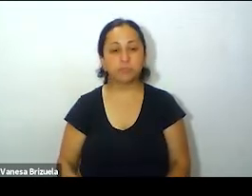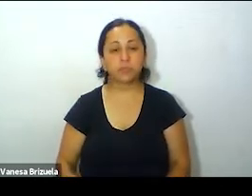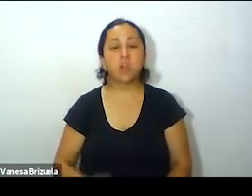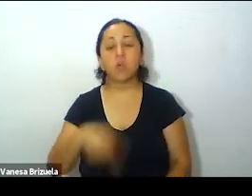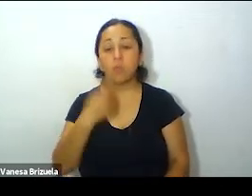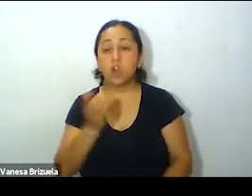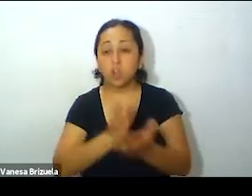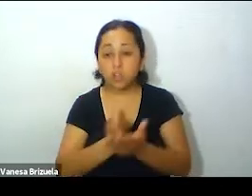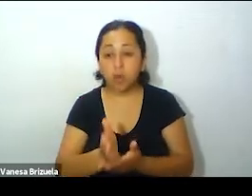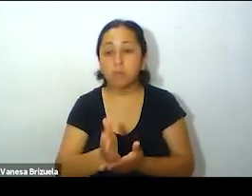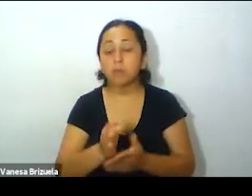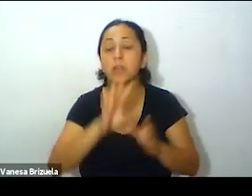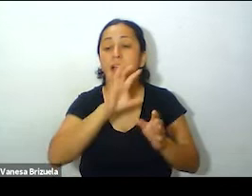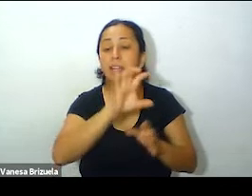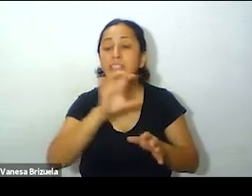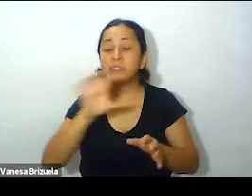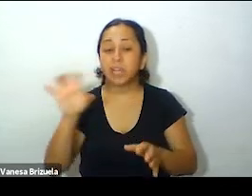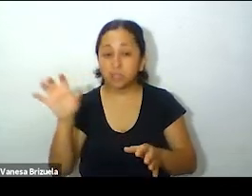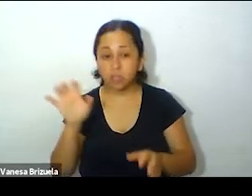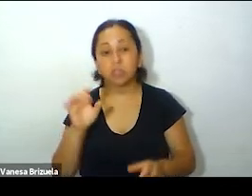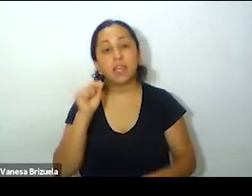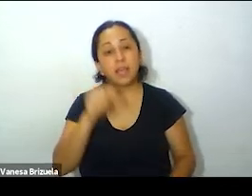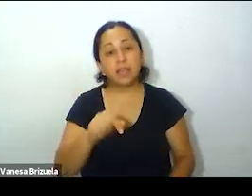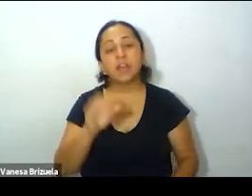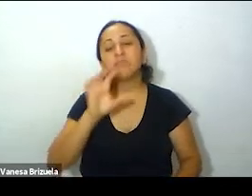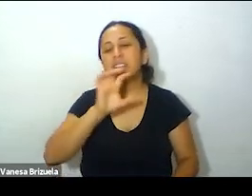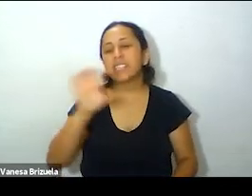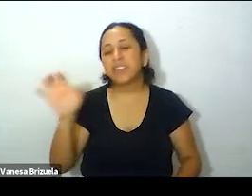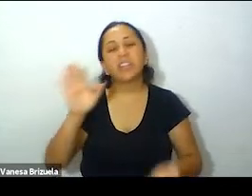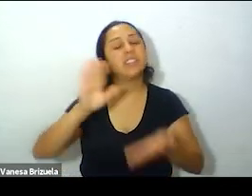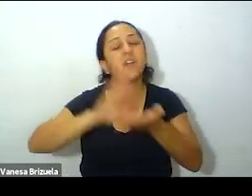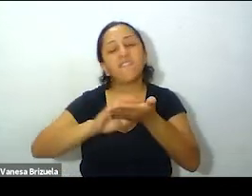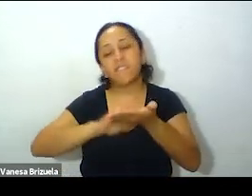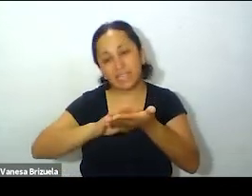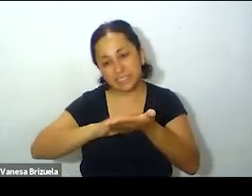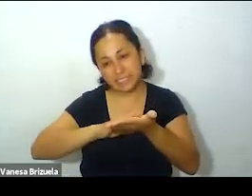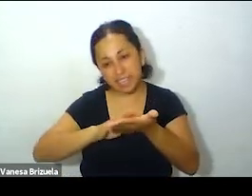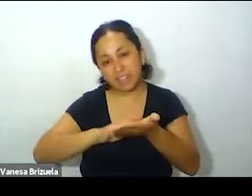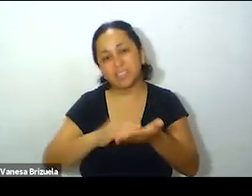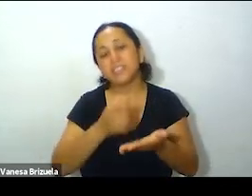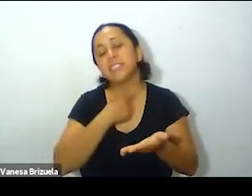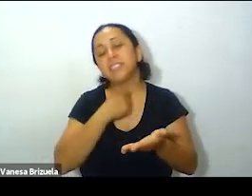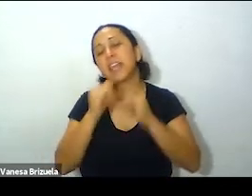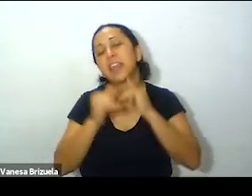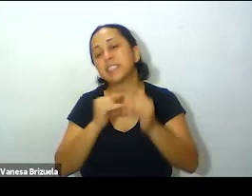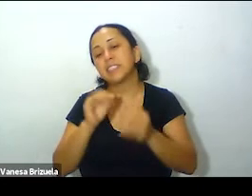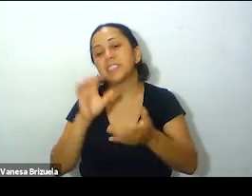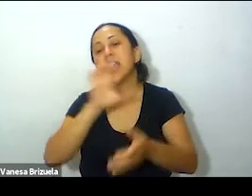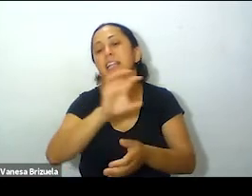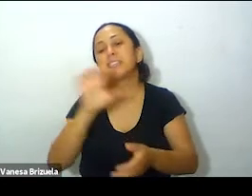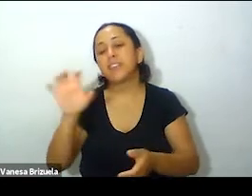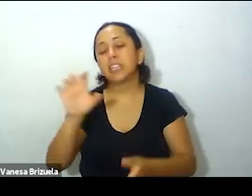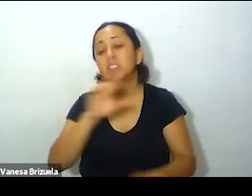Seguimos con la clasificación. Cuando hablamos de, esta es una clasificación bastante básica también, si quieren hablar de